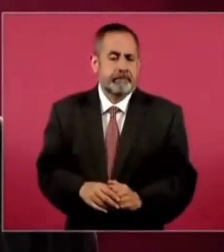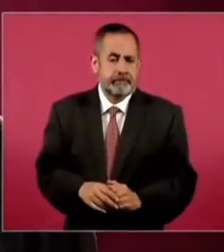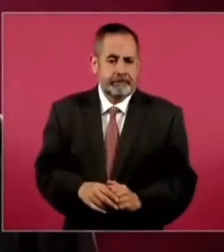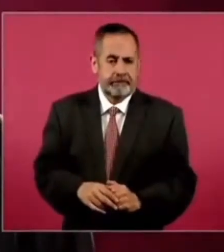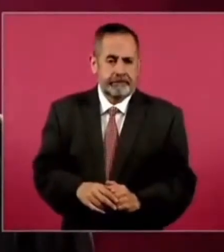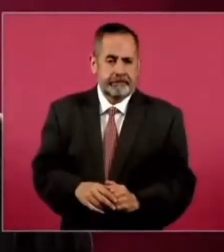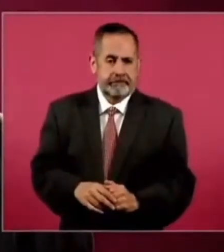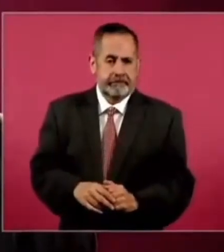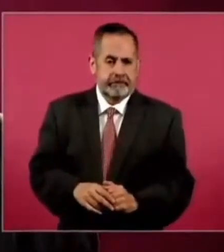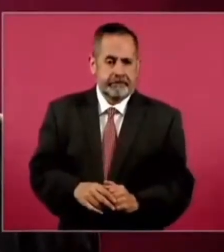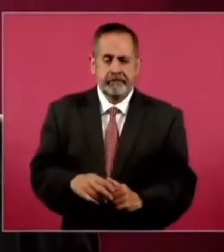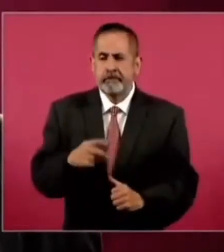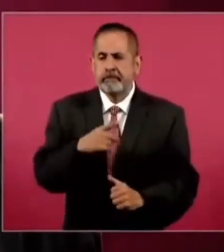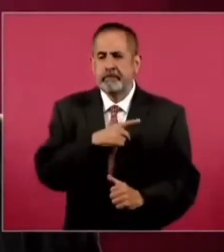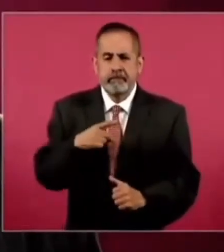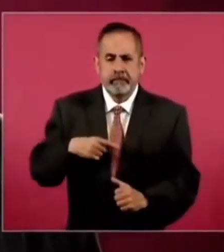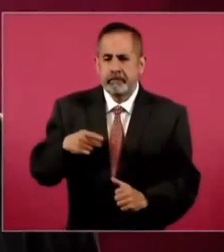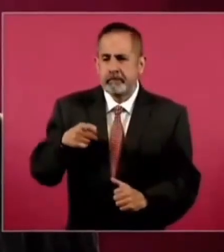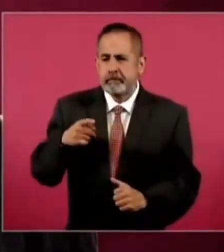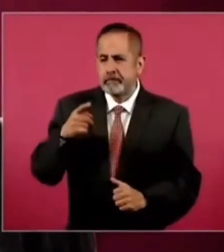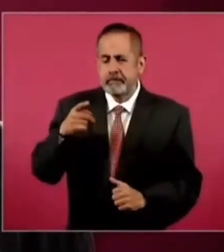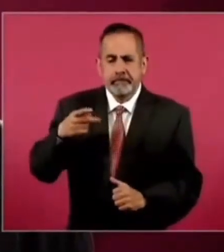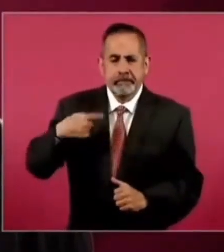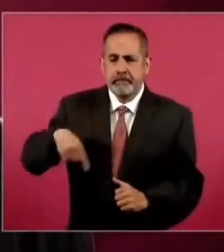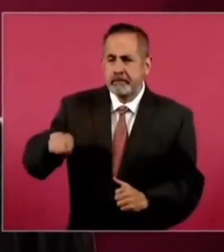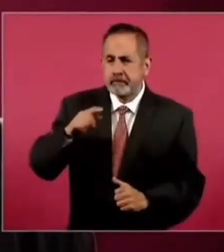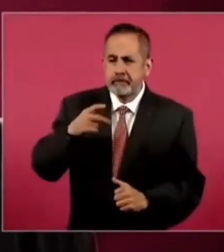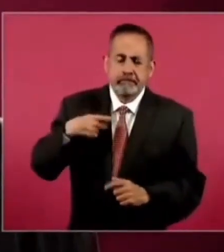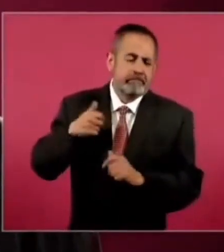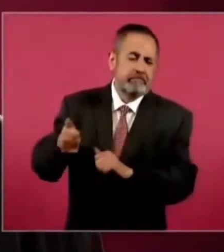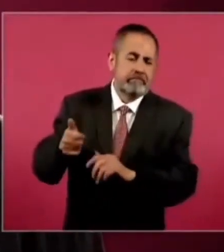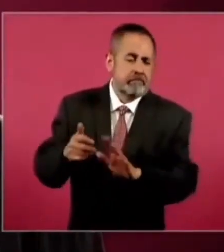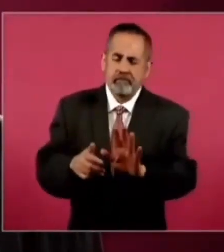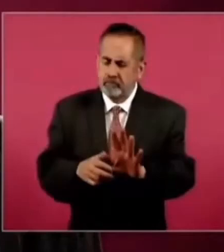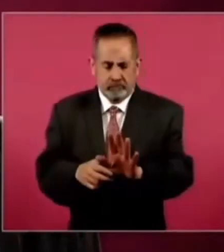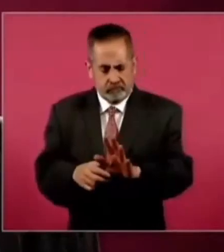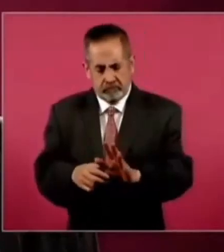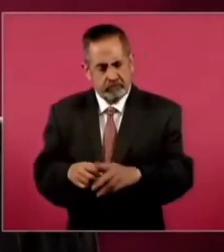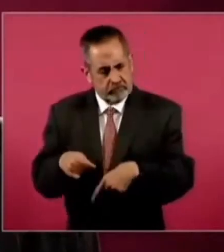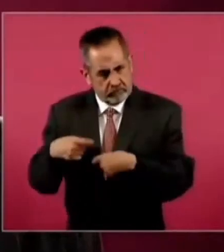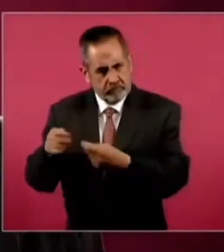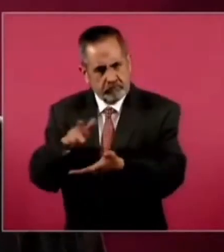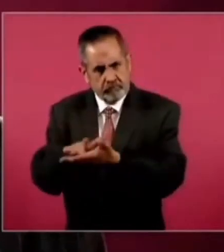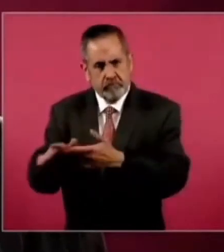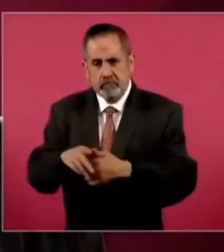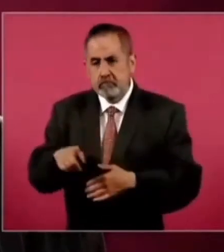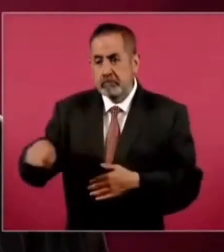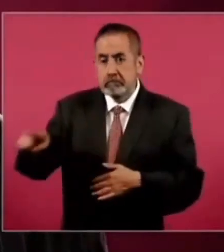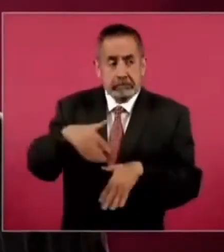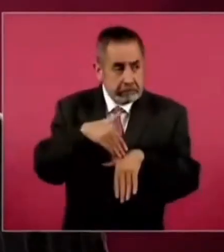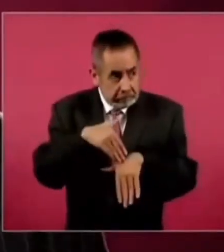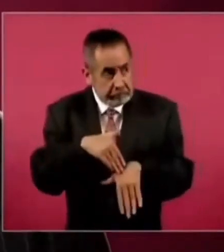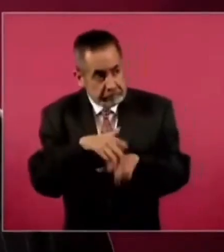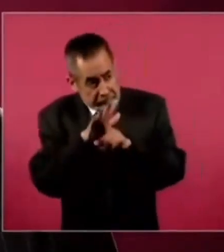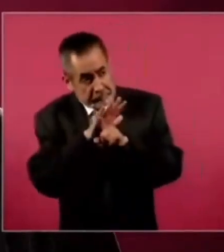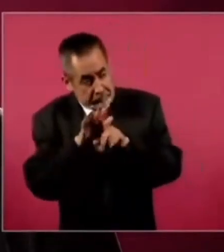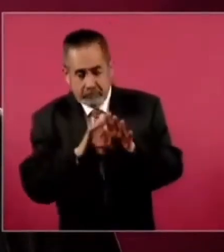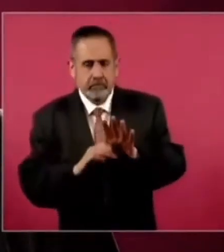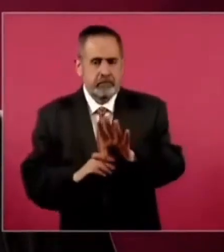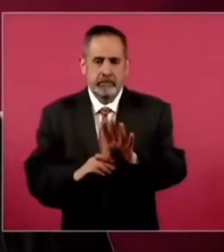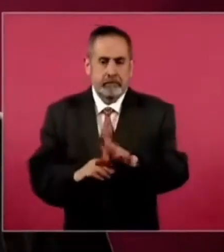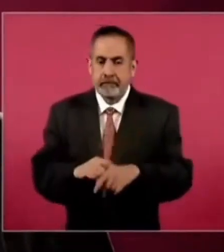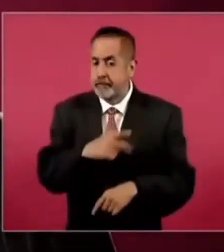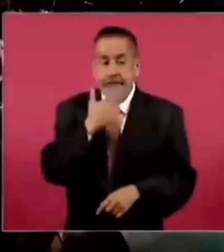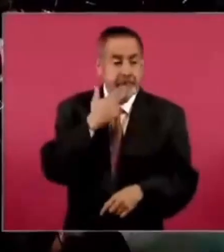se deje la gente, ¿no?, como sucedió, que no se deje manipular, porque no les